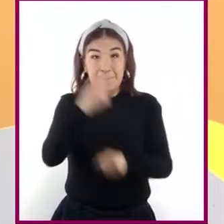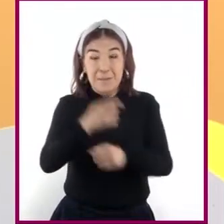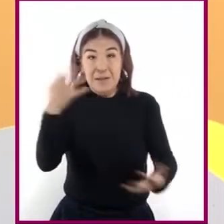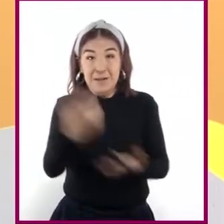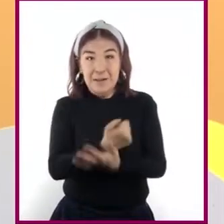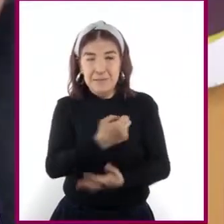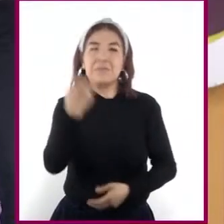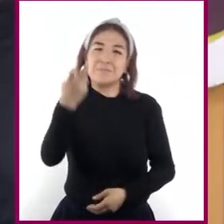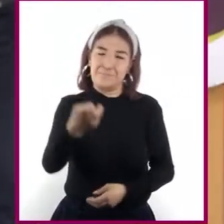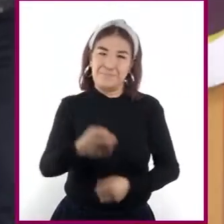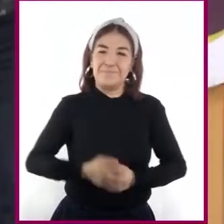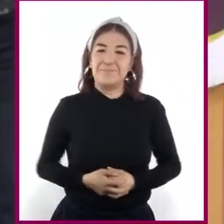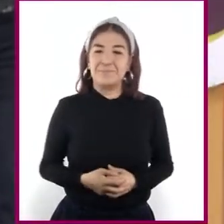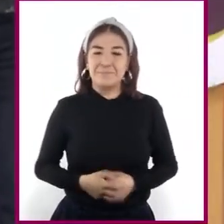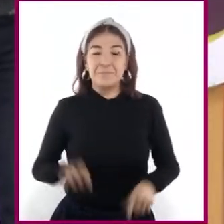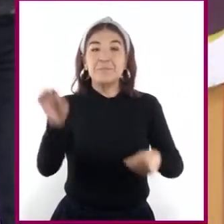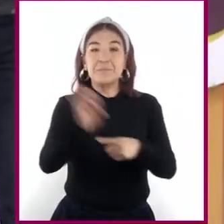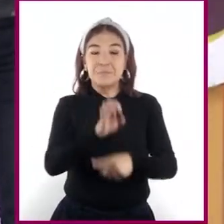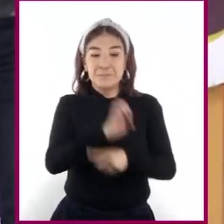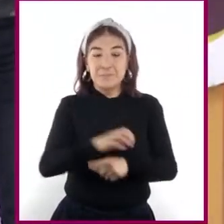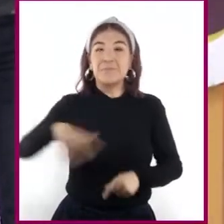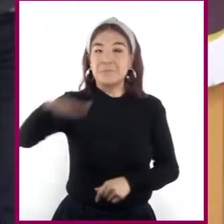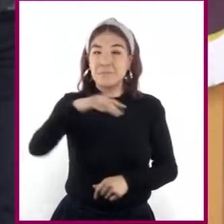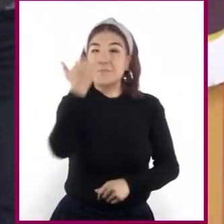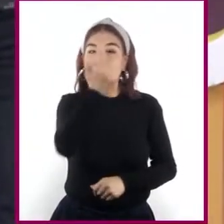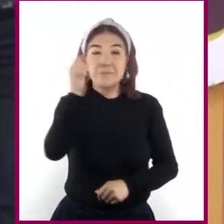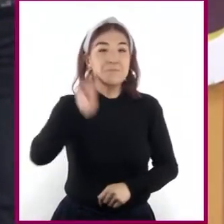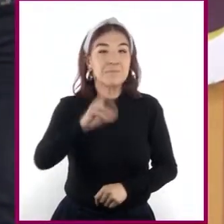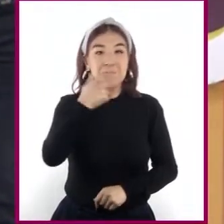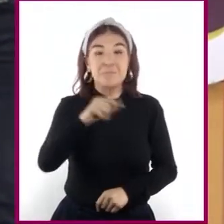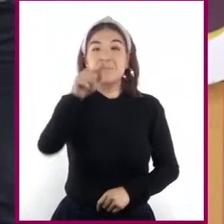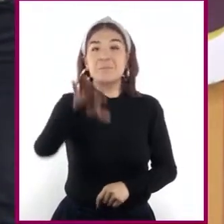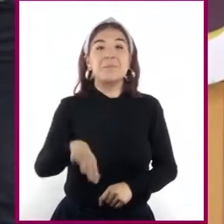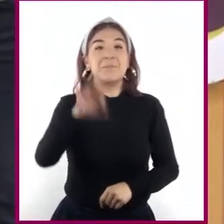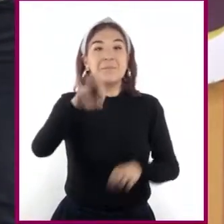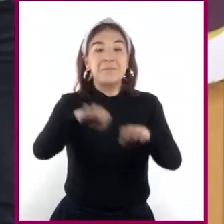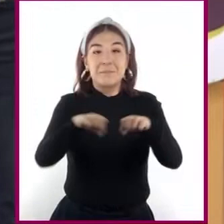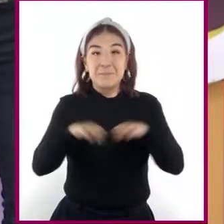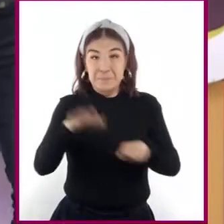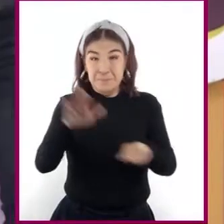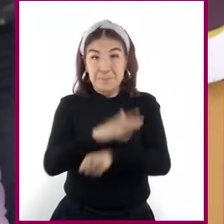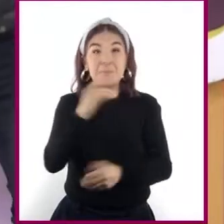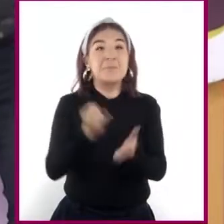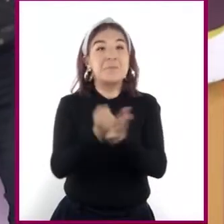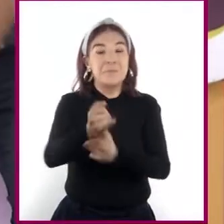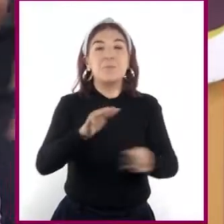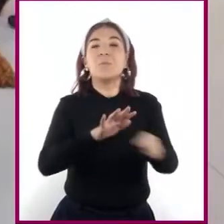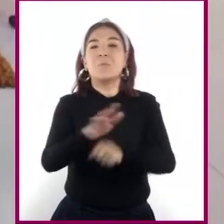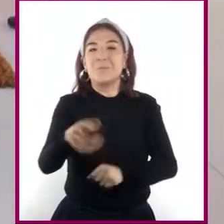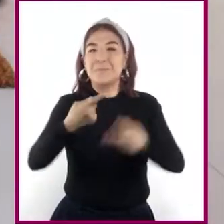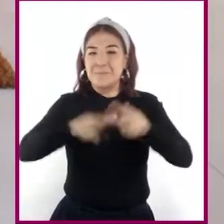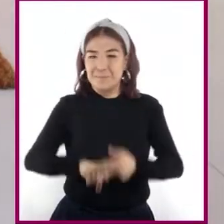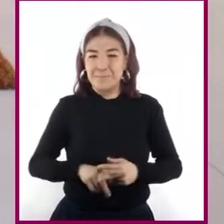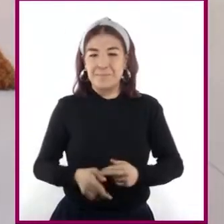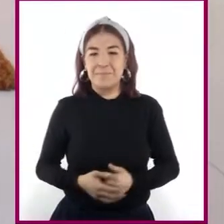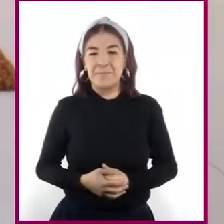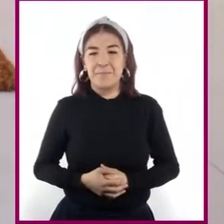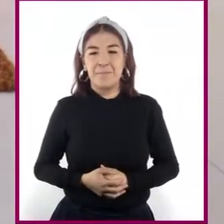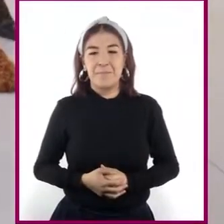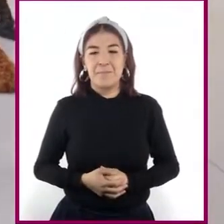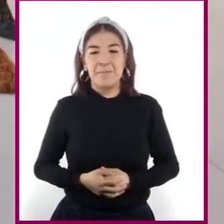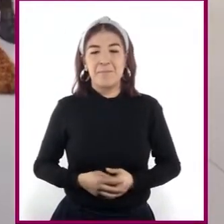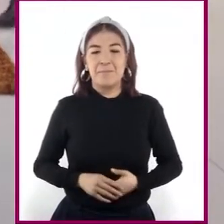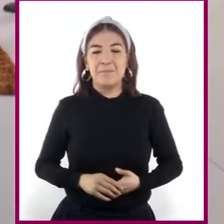el equipo ganador. Entonces, alumnas y alumnos, elijan a un equipo porque vamos a decidir qué equipo comienza.